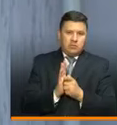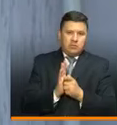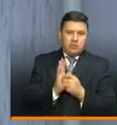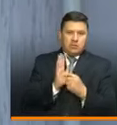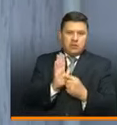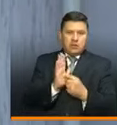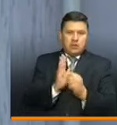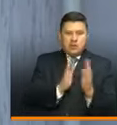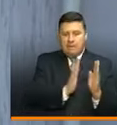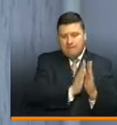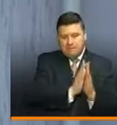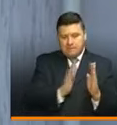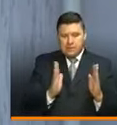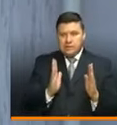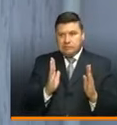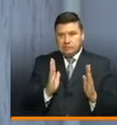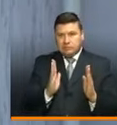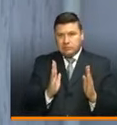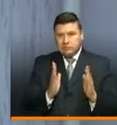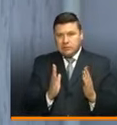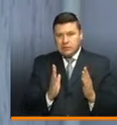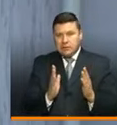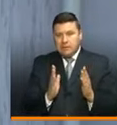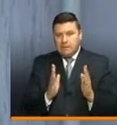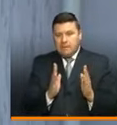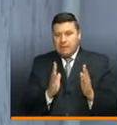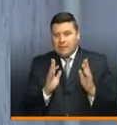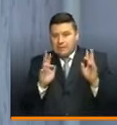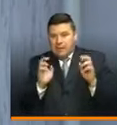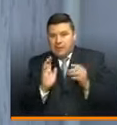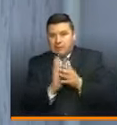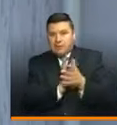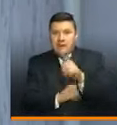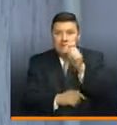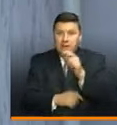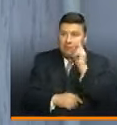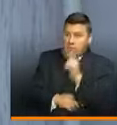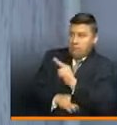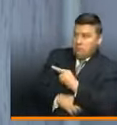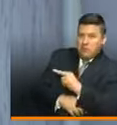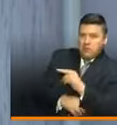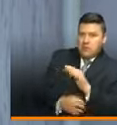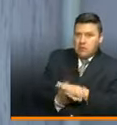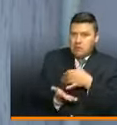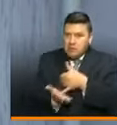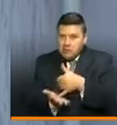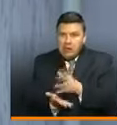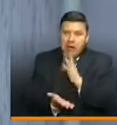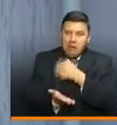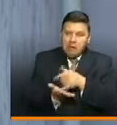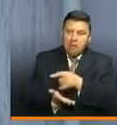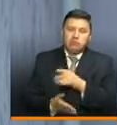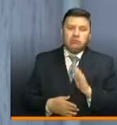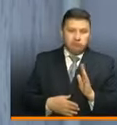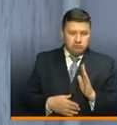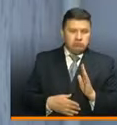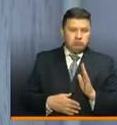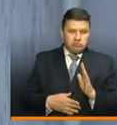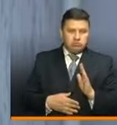la sesión, pero digamos que las personas que ustedes están viendo aquí hoy, que están dando los premios, que están hablando,